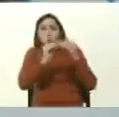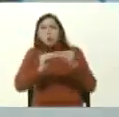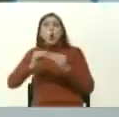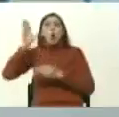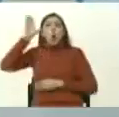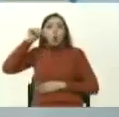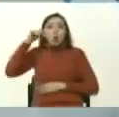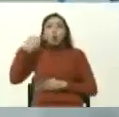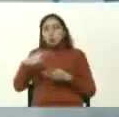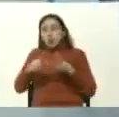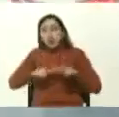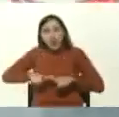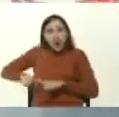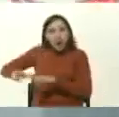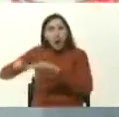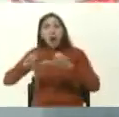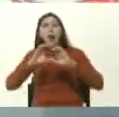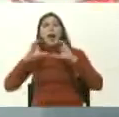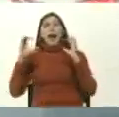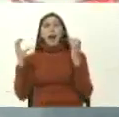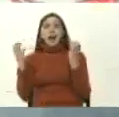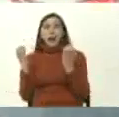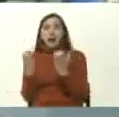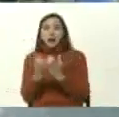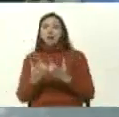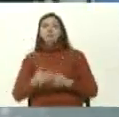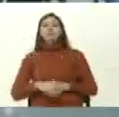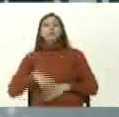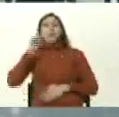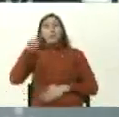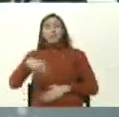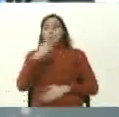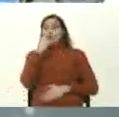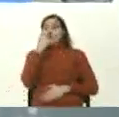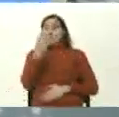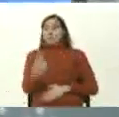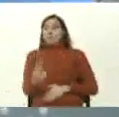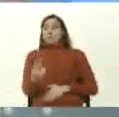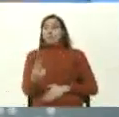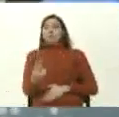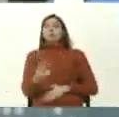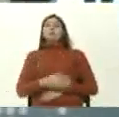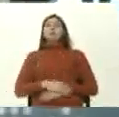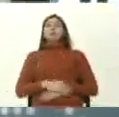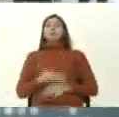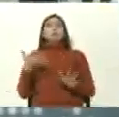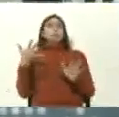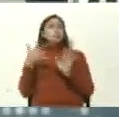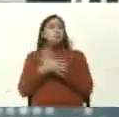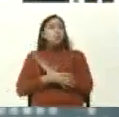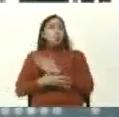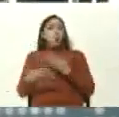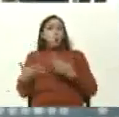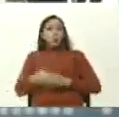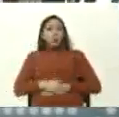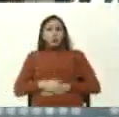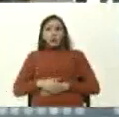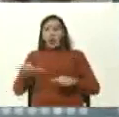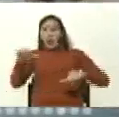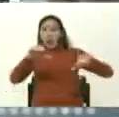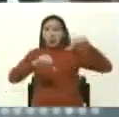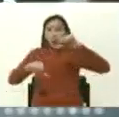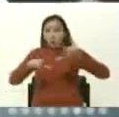los espacios, los salones de clase. Luego visitamos también contigo lo que tiene que ver con el